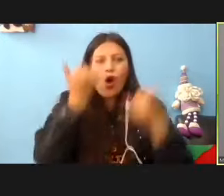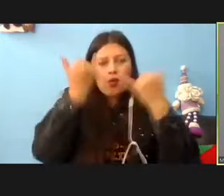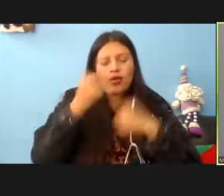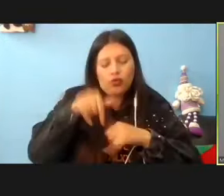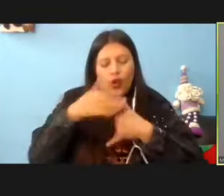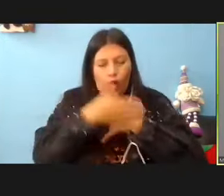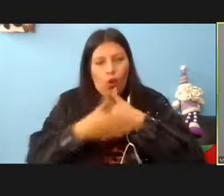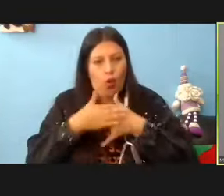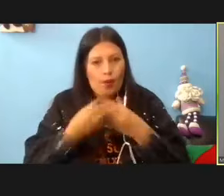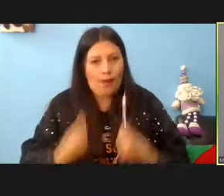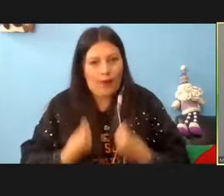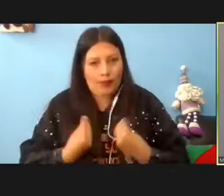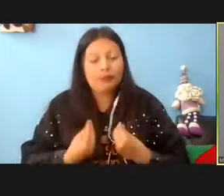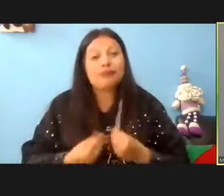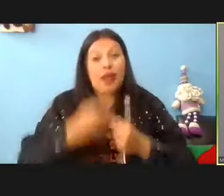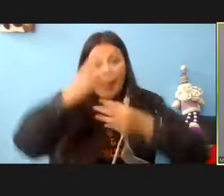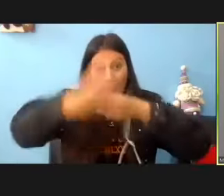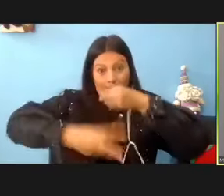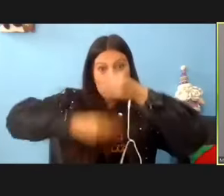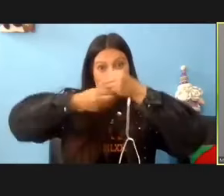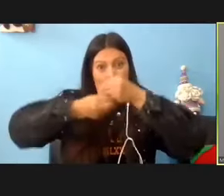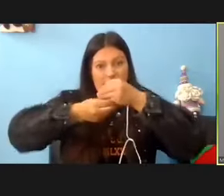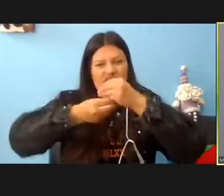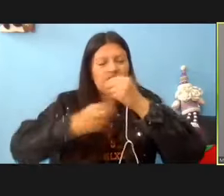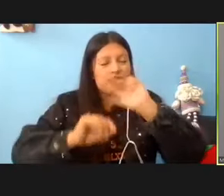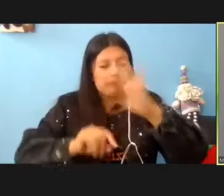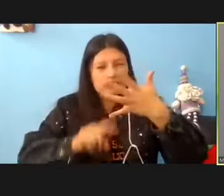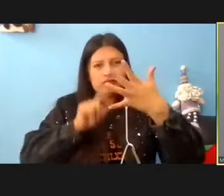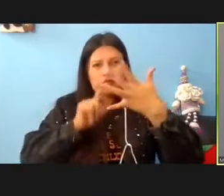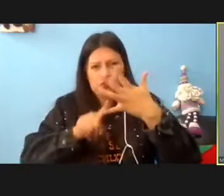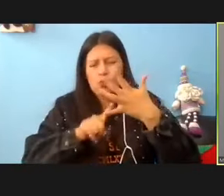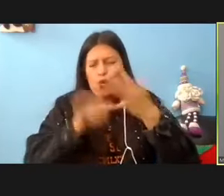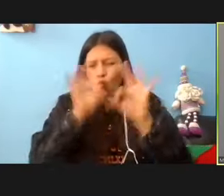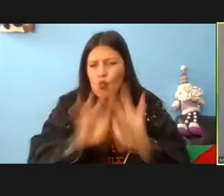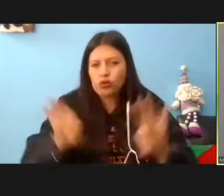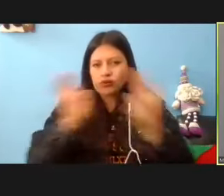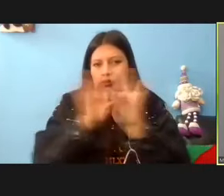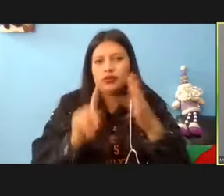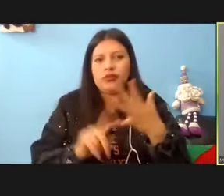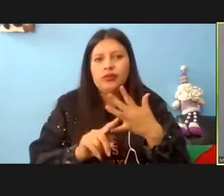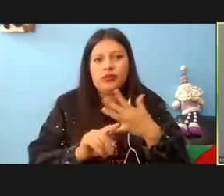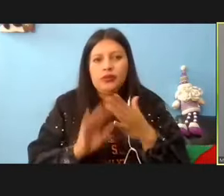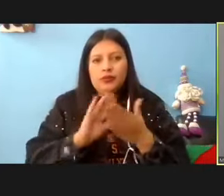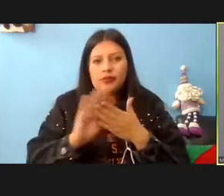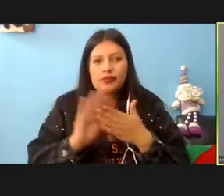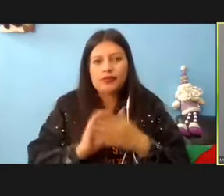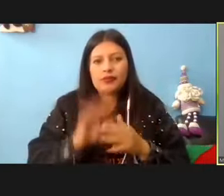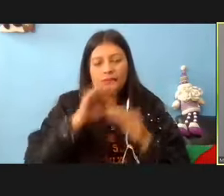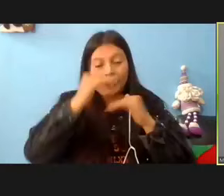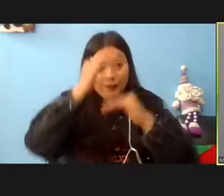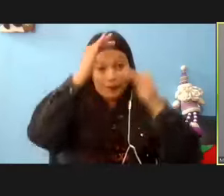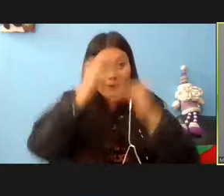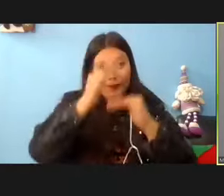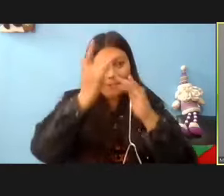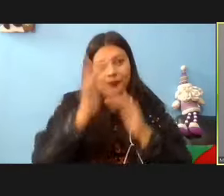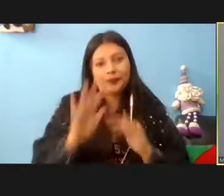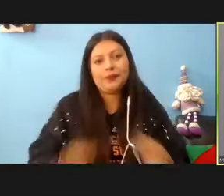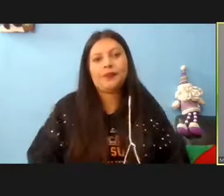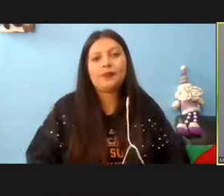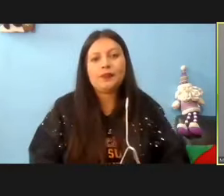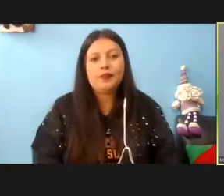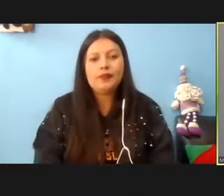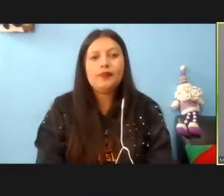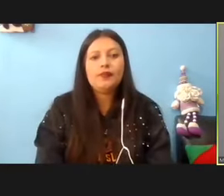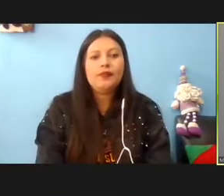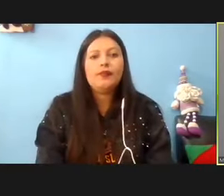país. Además de esto, también una quinta idea fuerza. Perdón, acá que se me bajó el texto, en un segundo.